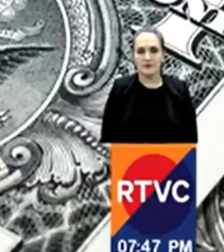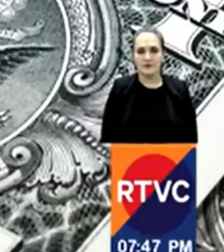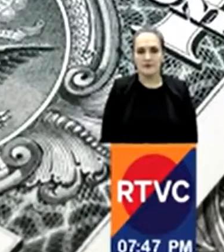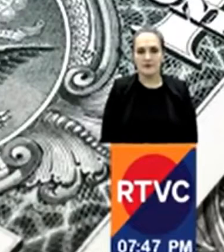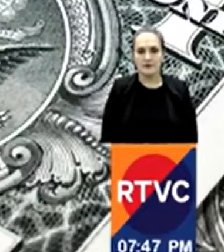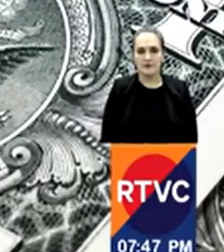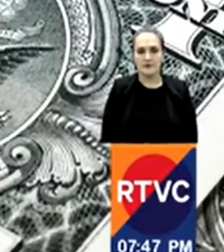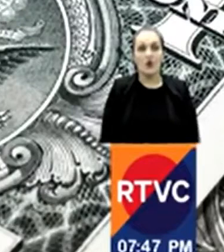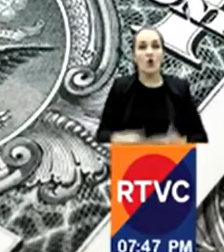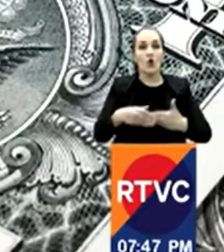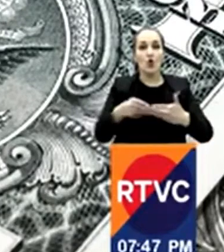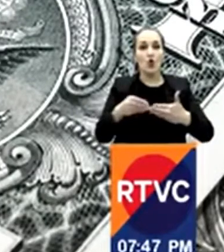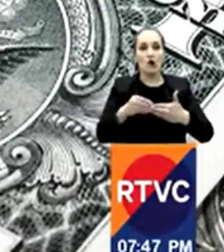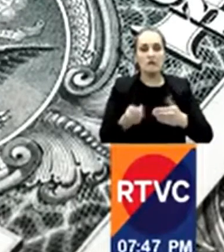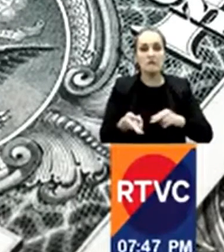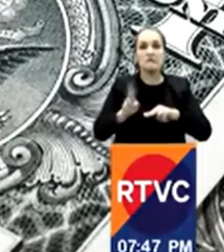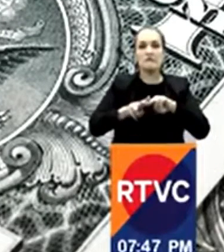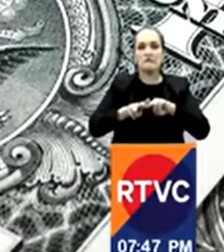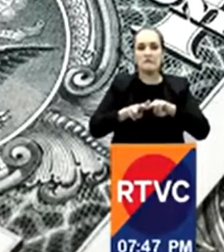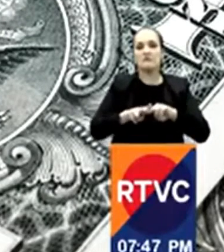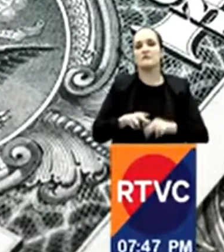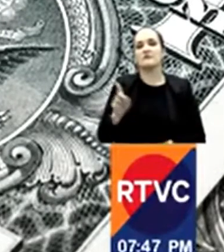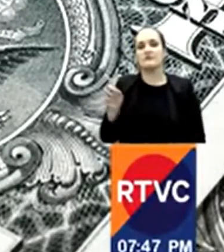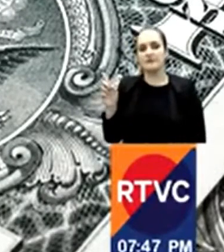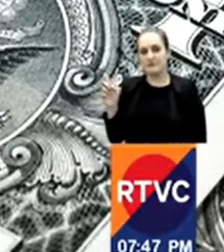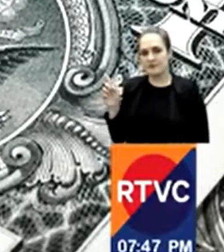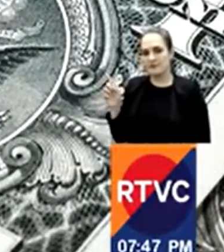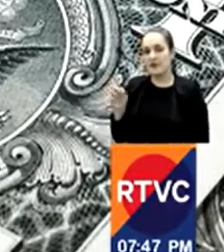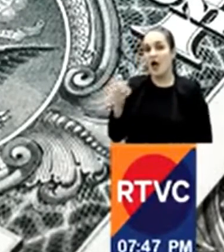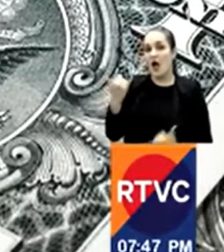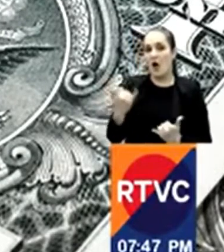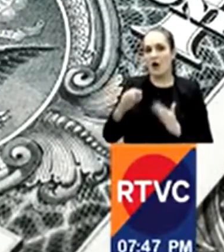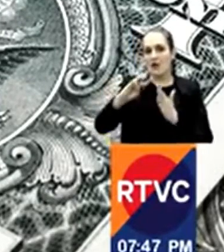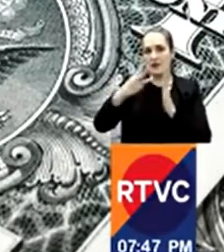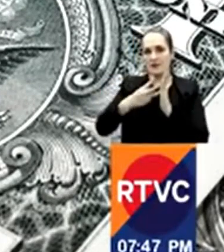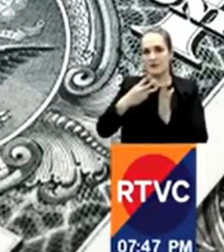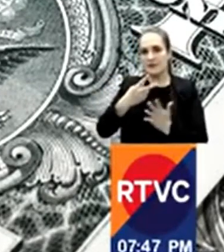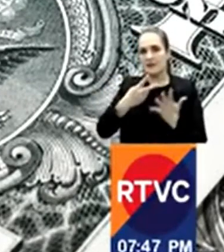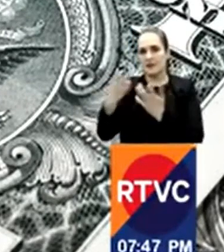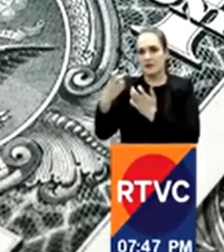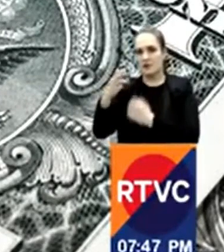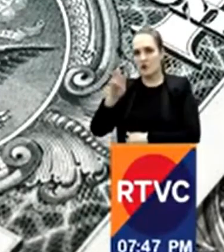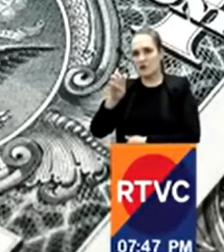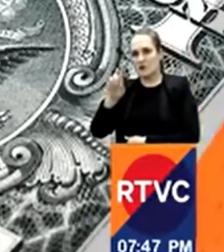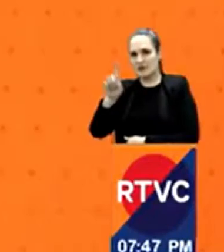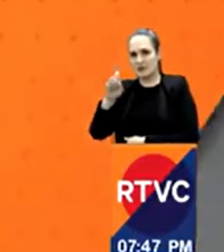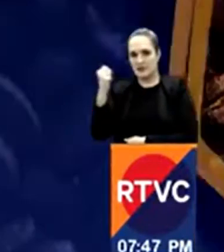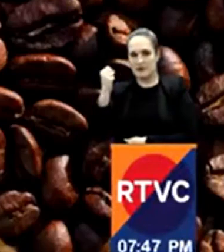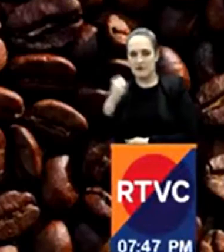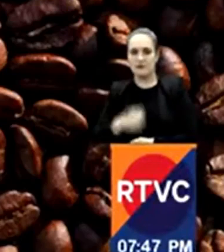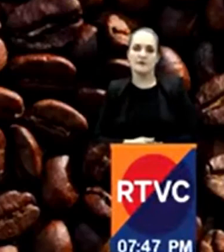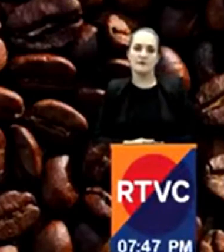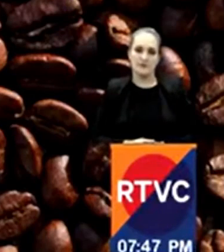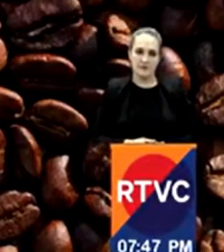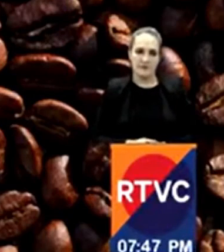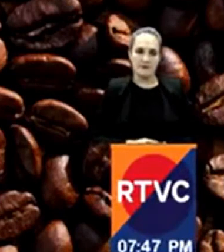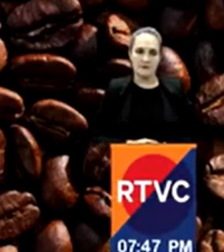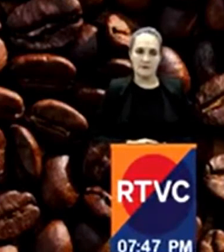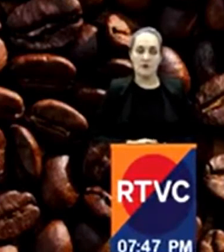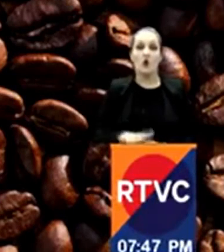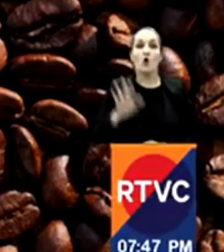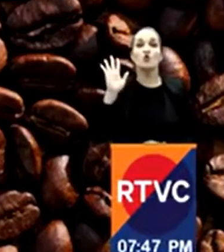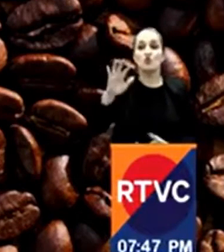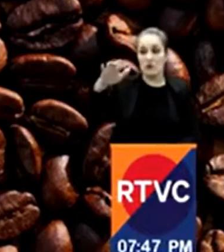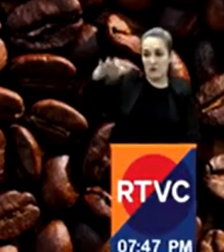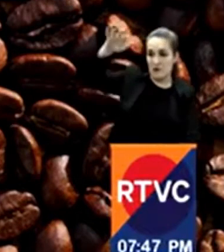El precio del dólar subió 39 pesos con 57 centavos y llegó a 3.786 pesos. El precio interno de la